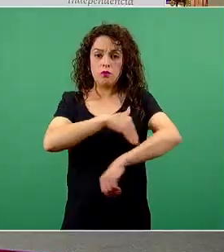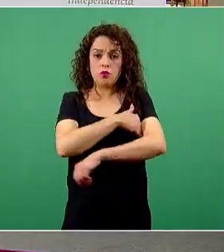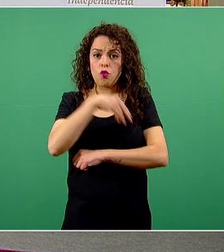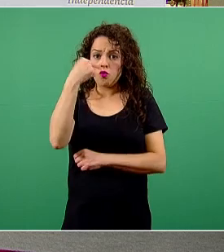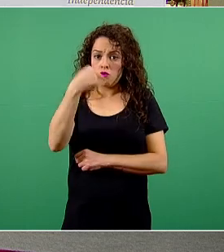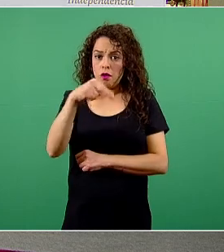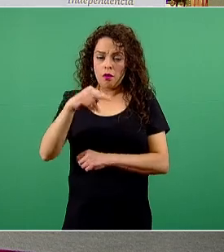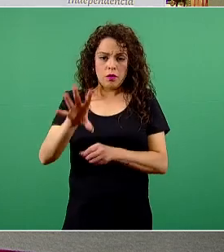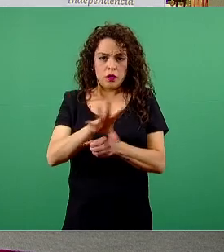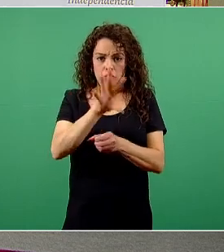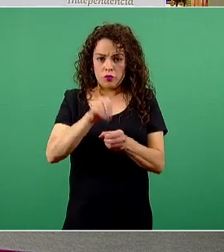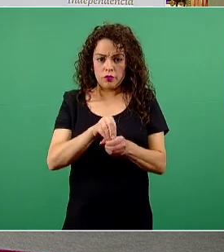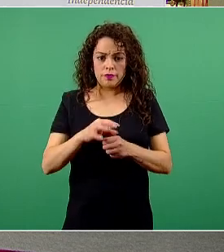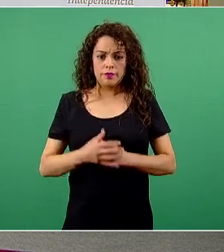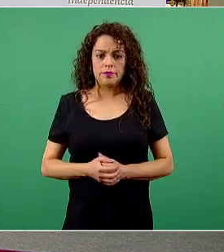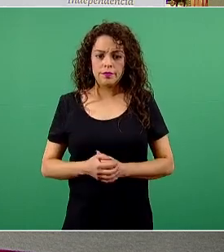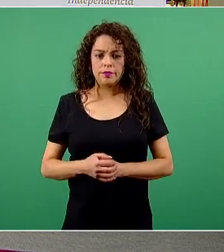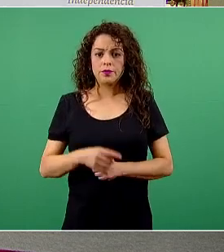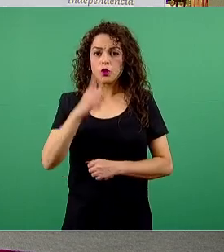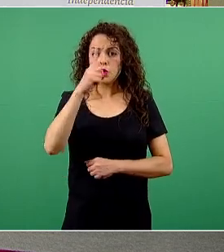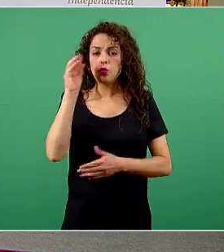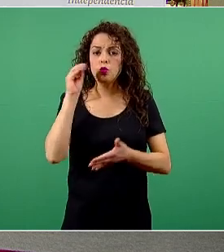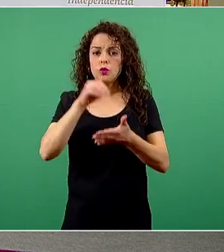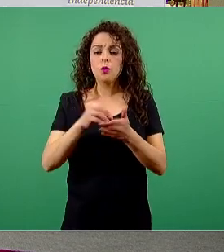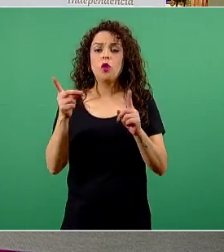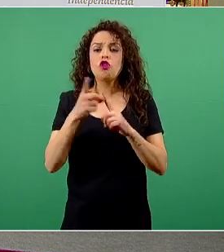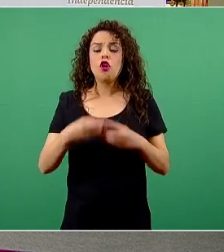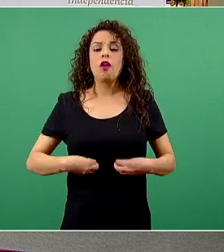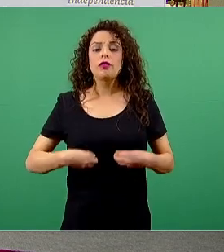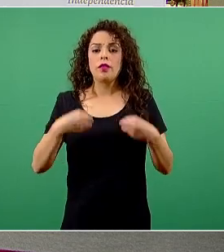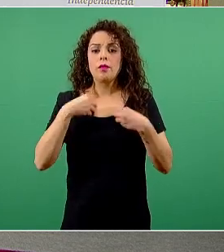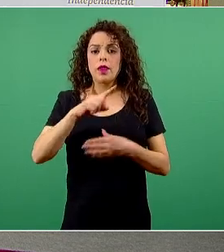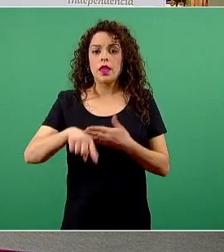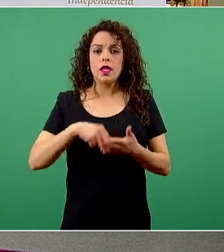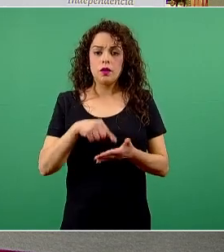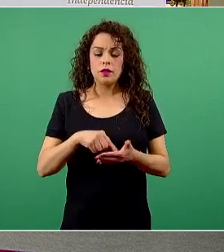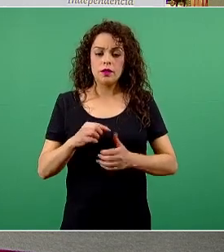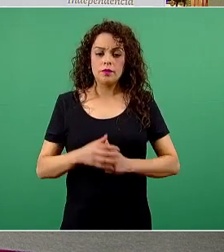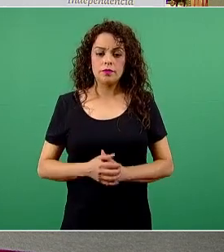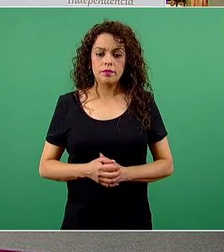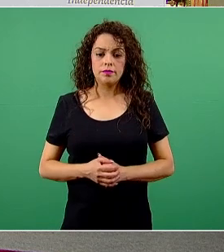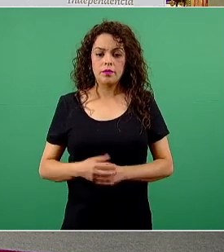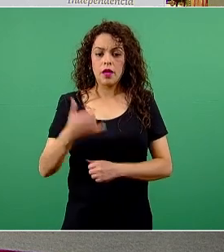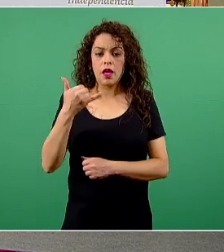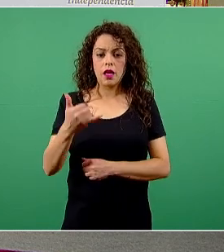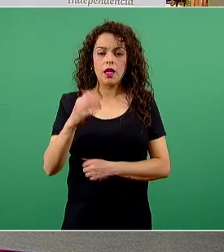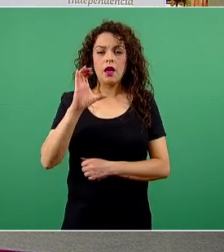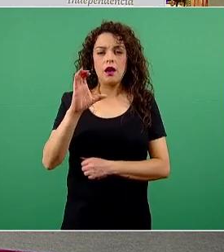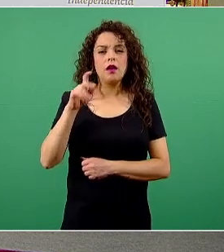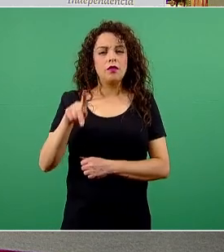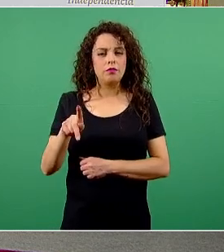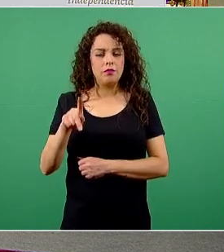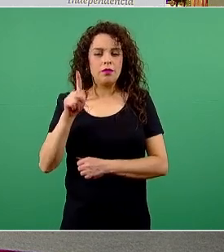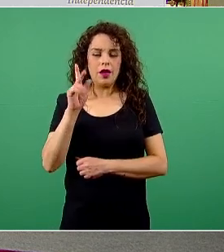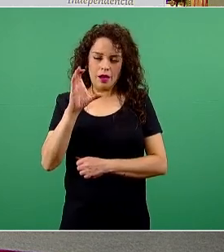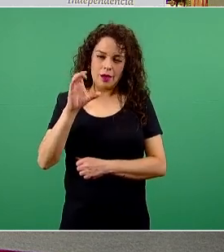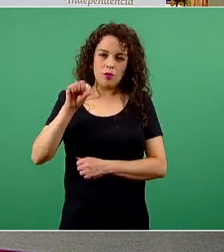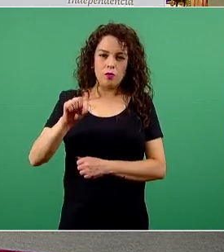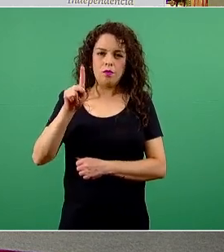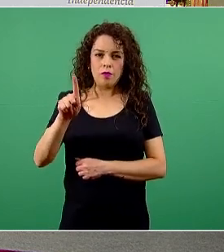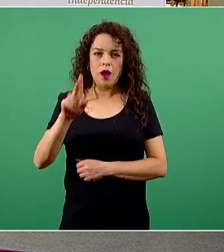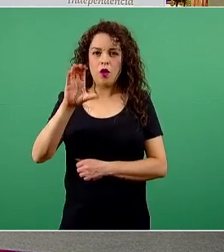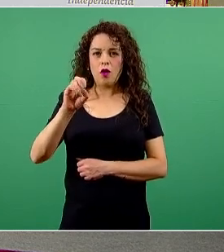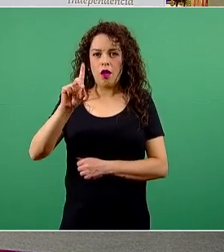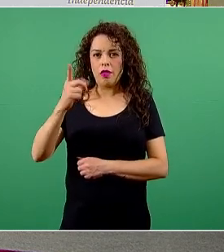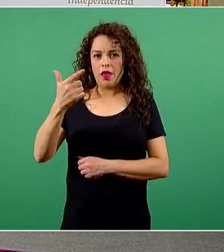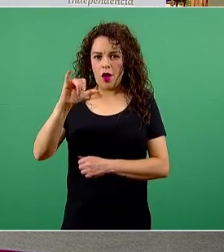demás, y solo tiene que poner su dirección y el sitio, el código postal, etcétera. Y ya, y le genera un